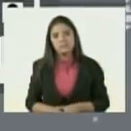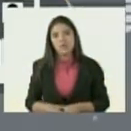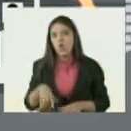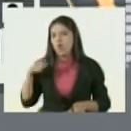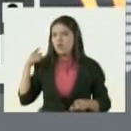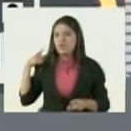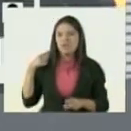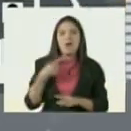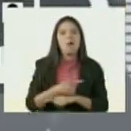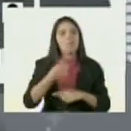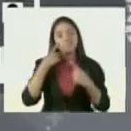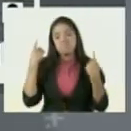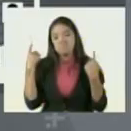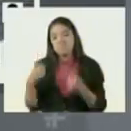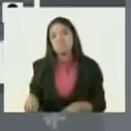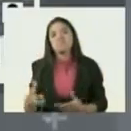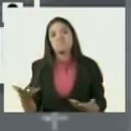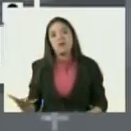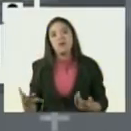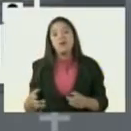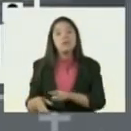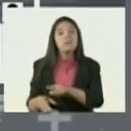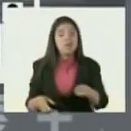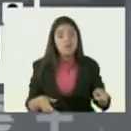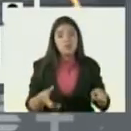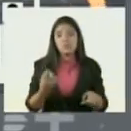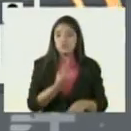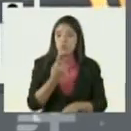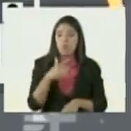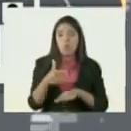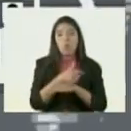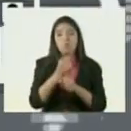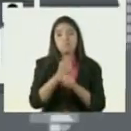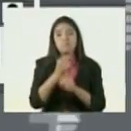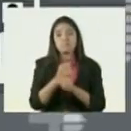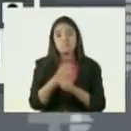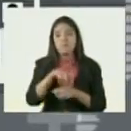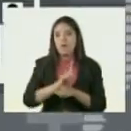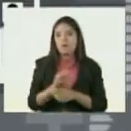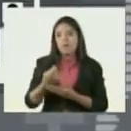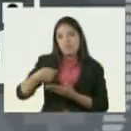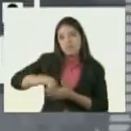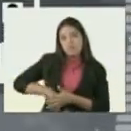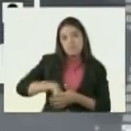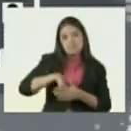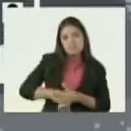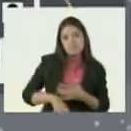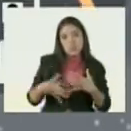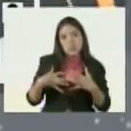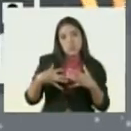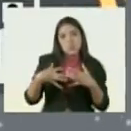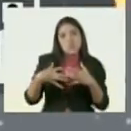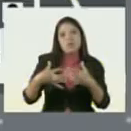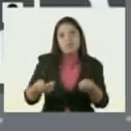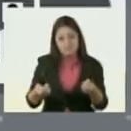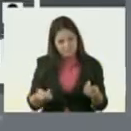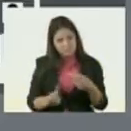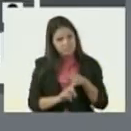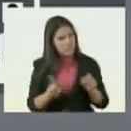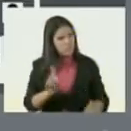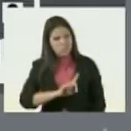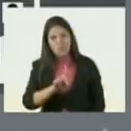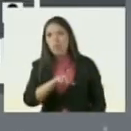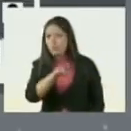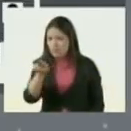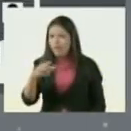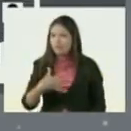olvidadas, abandonadas, y donde ellos solo gobernaban para sus propios bolsillos, sus propias riquezas. No, ustedes quieren